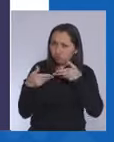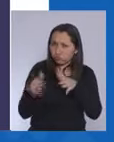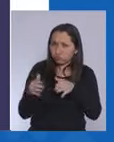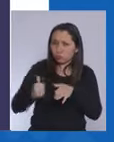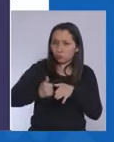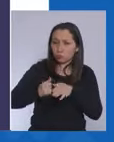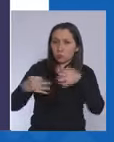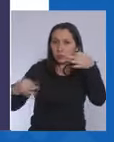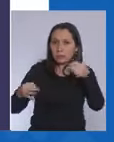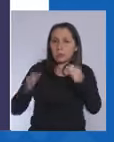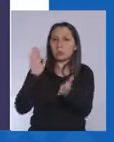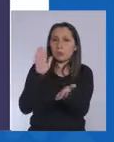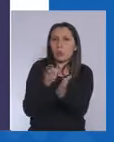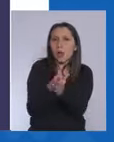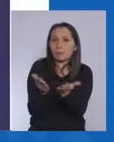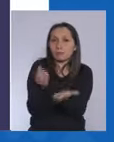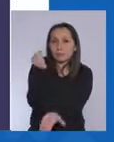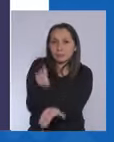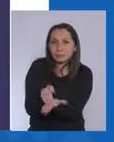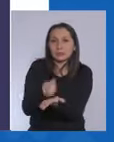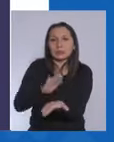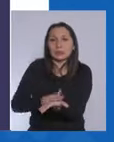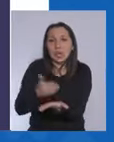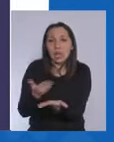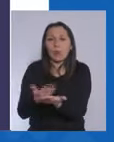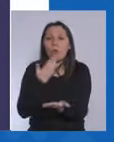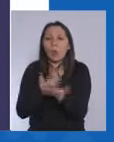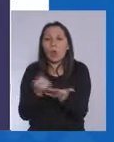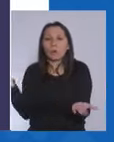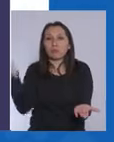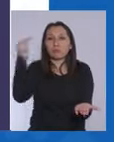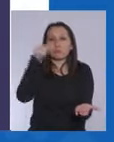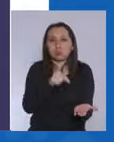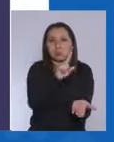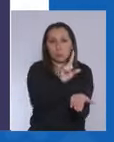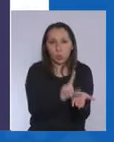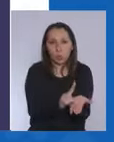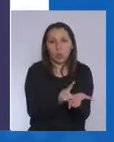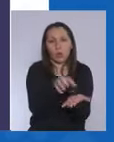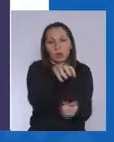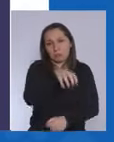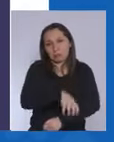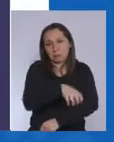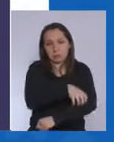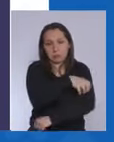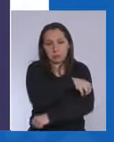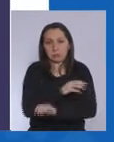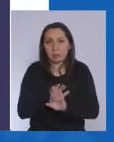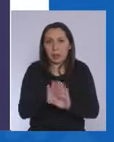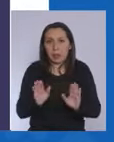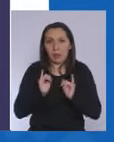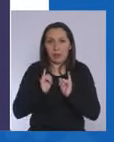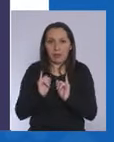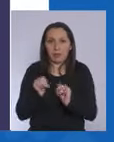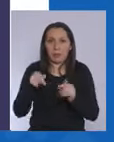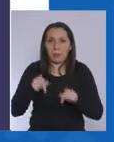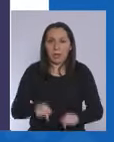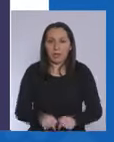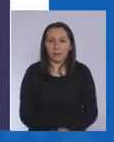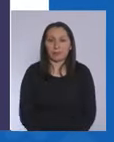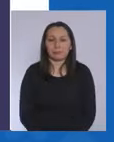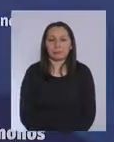y el pasaporte sanitario durante la estadía en estas lugares y en estas regiones eso es lo que puedo informar en el día